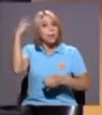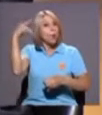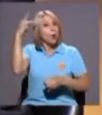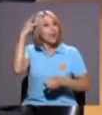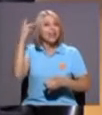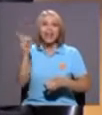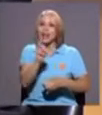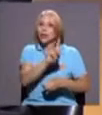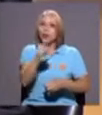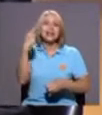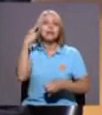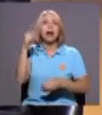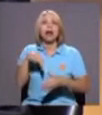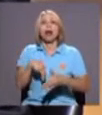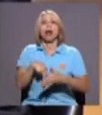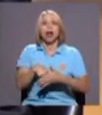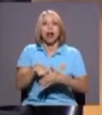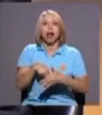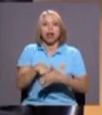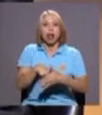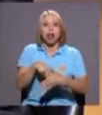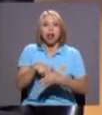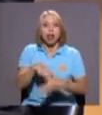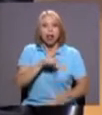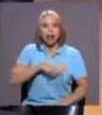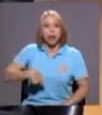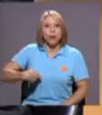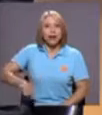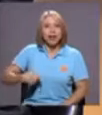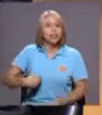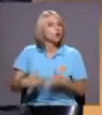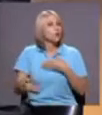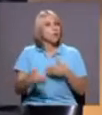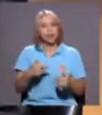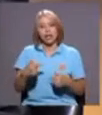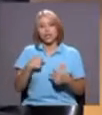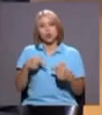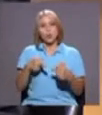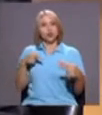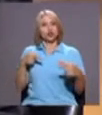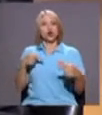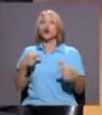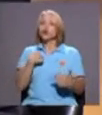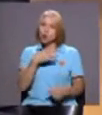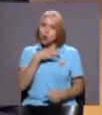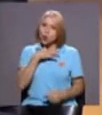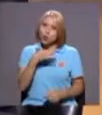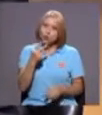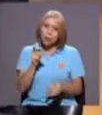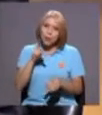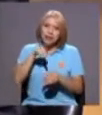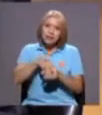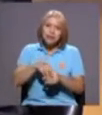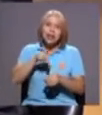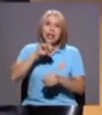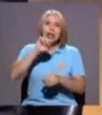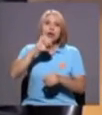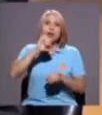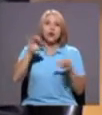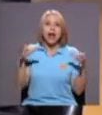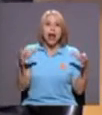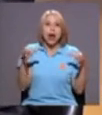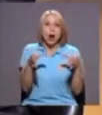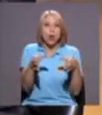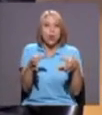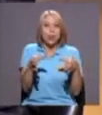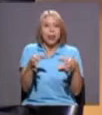para ponerle trabas al gobernante, aunque uno está en la oposición. Yo con gusto participé en una junta de notables de un